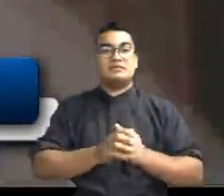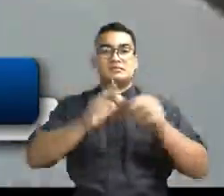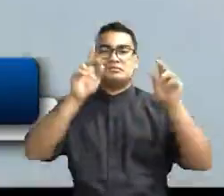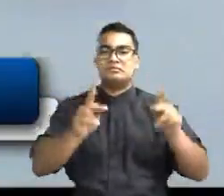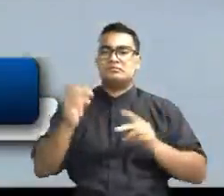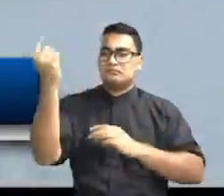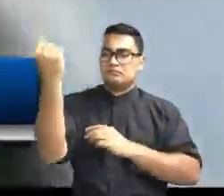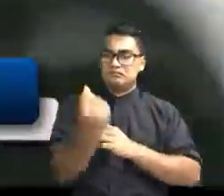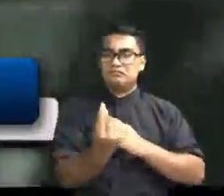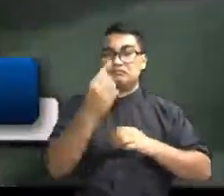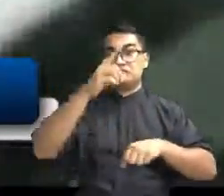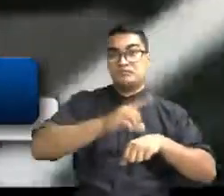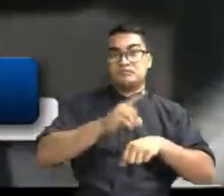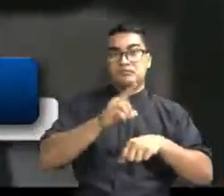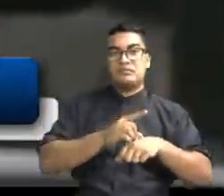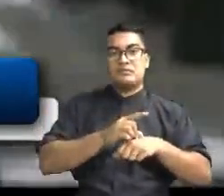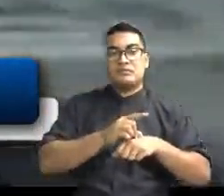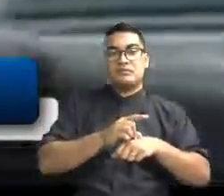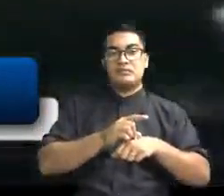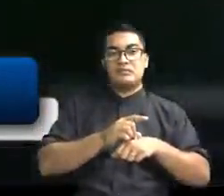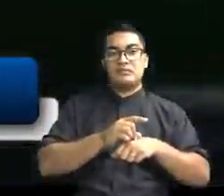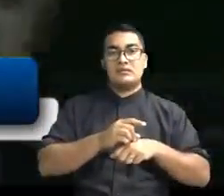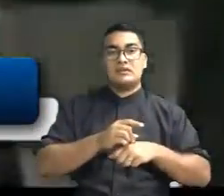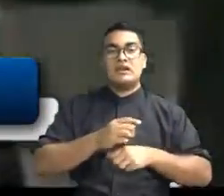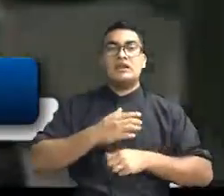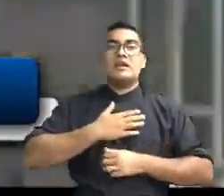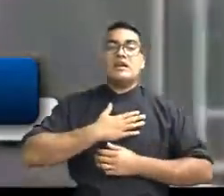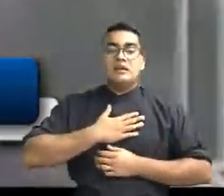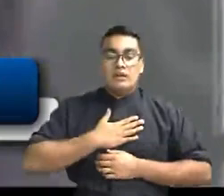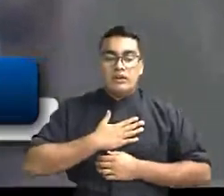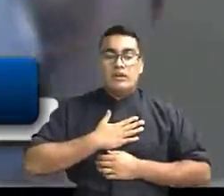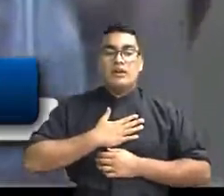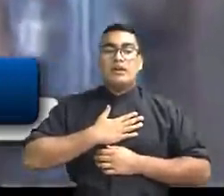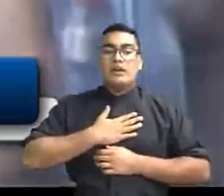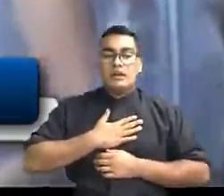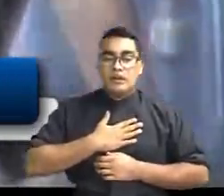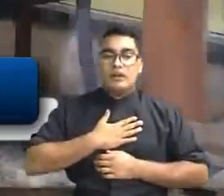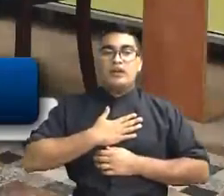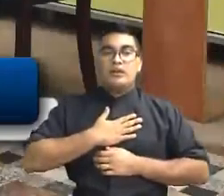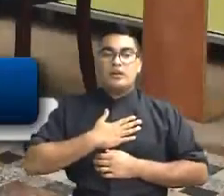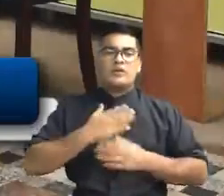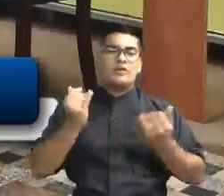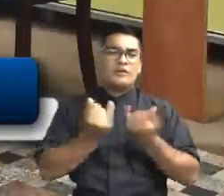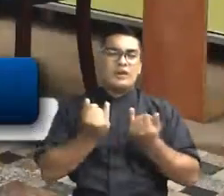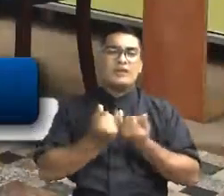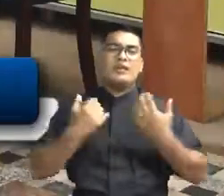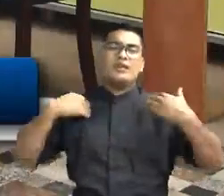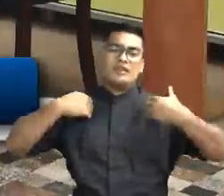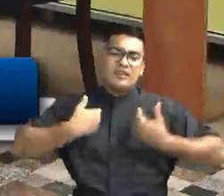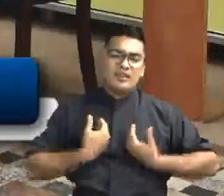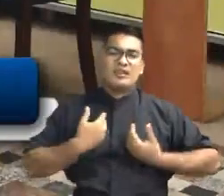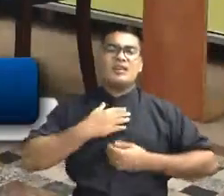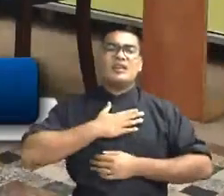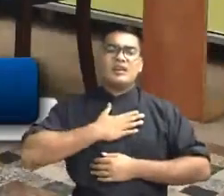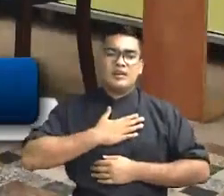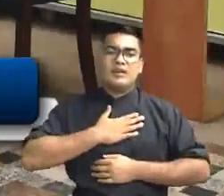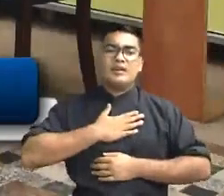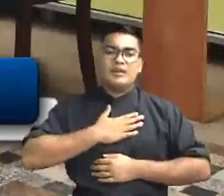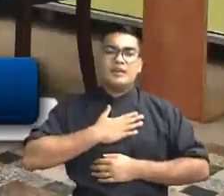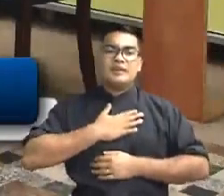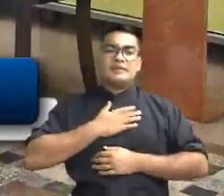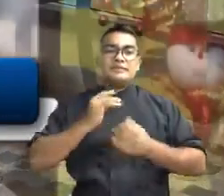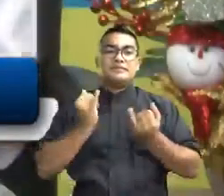y principalmente él de lo que se queja es de cansancio, o sea, disnea. Disnea es el término médico, cansancio es como nos llega diciendo